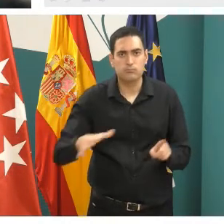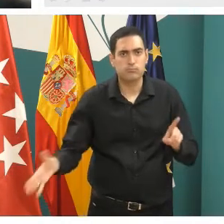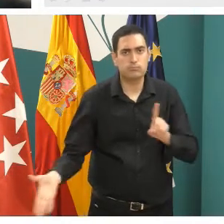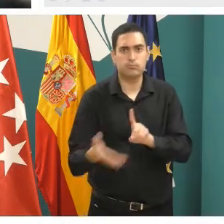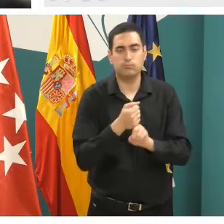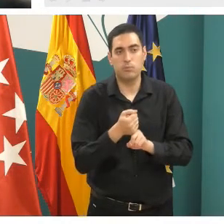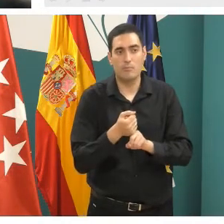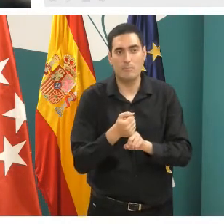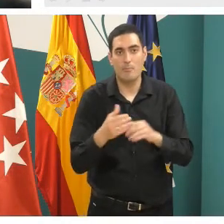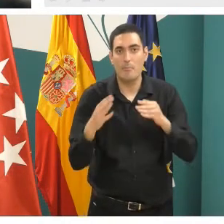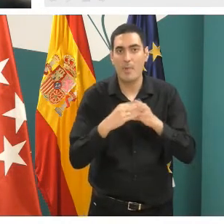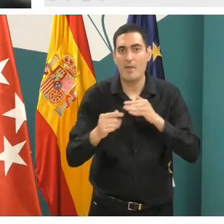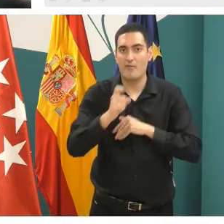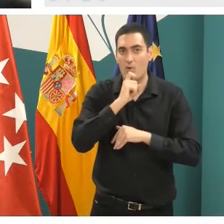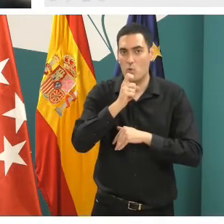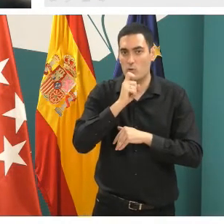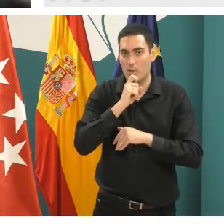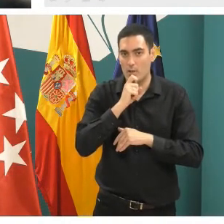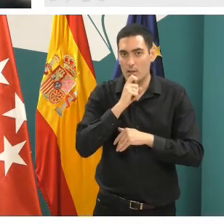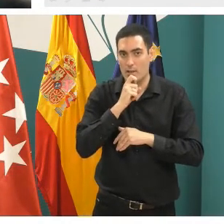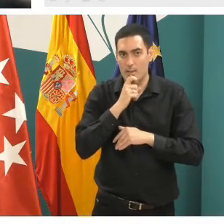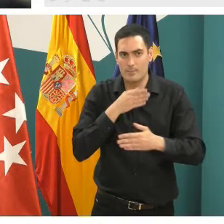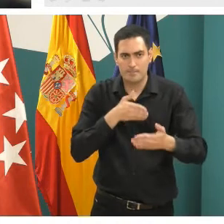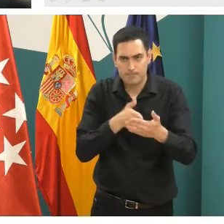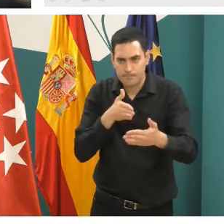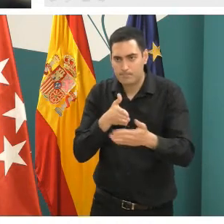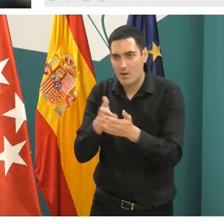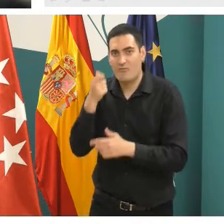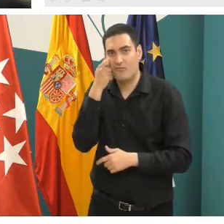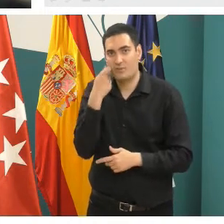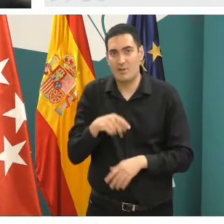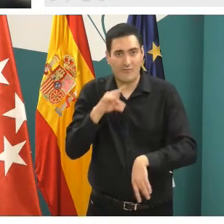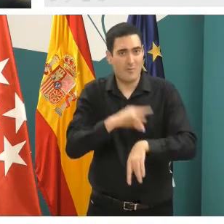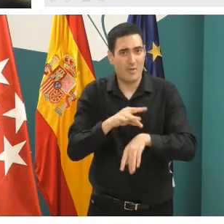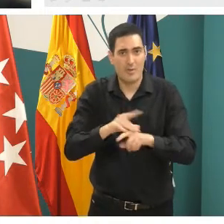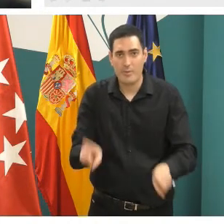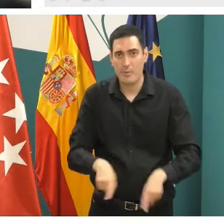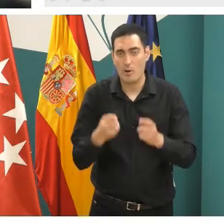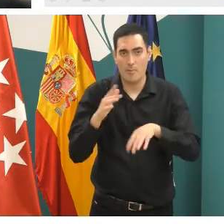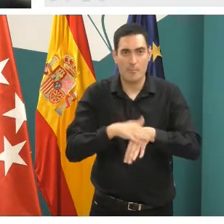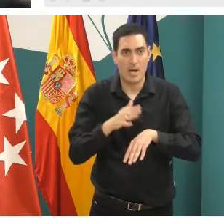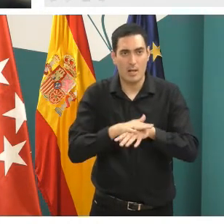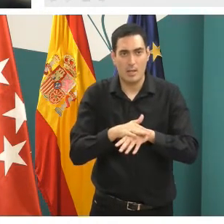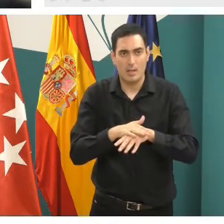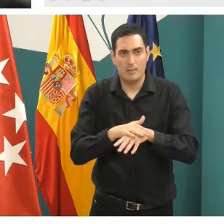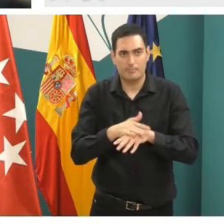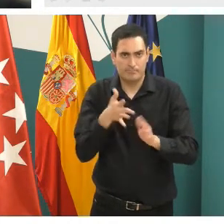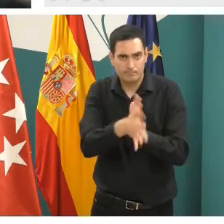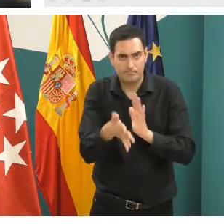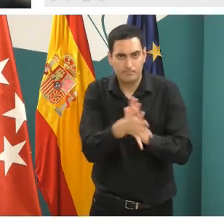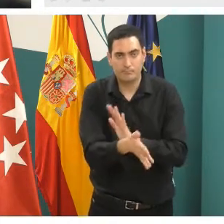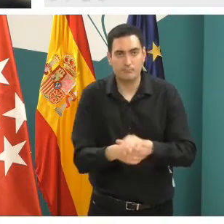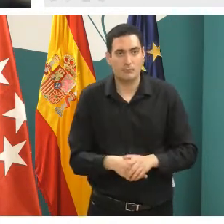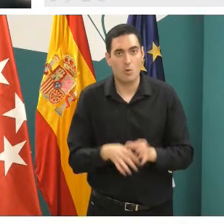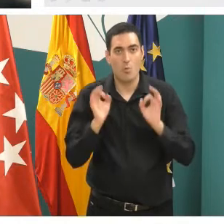con que los pacientes tienen dificultades y limitaciones físicas, según cual sea la patología, para poder hablar. Muchos de ellos, como este